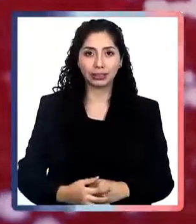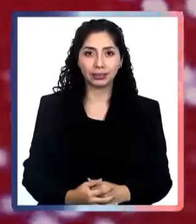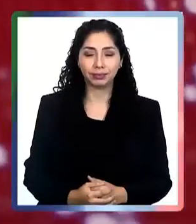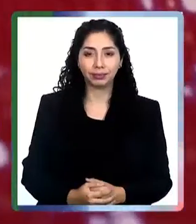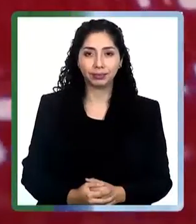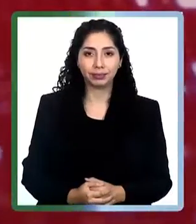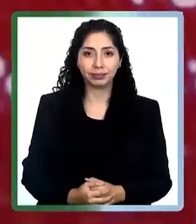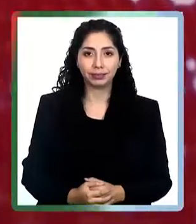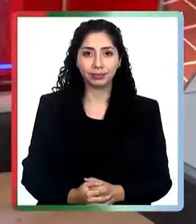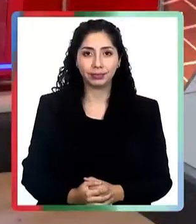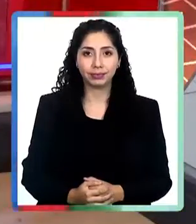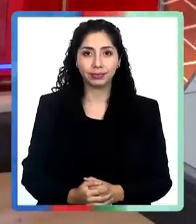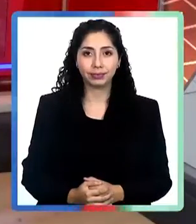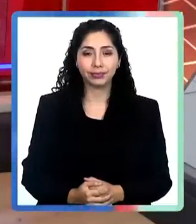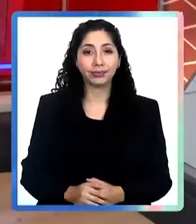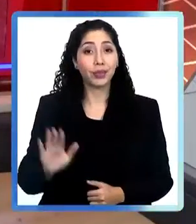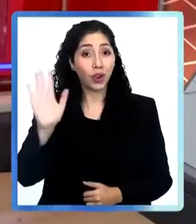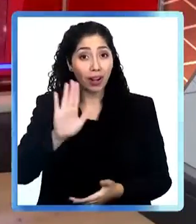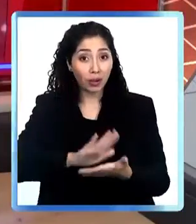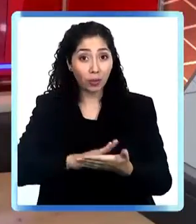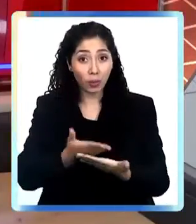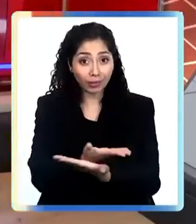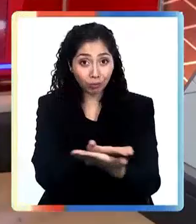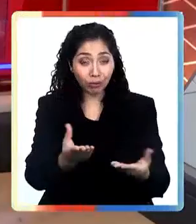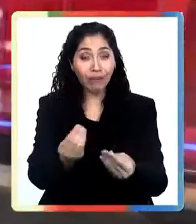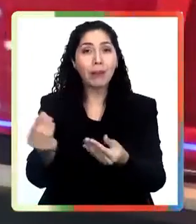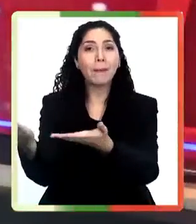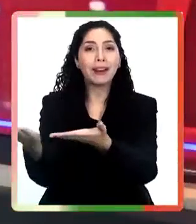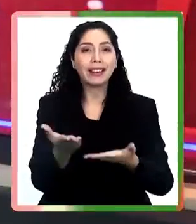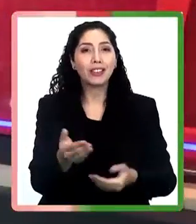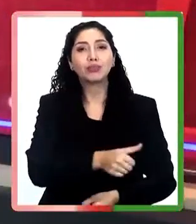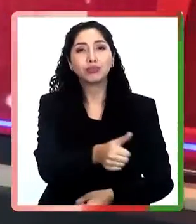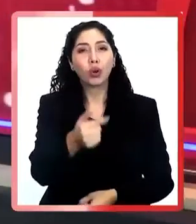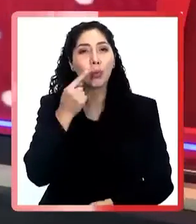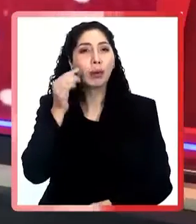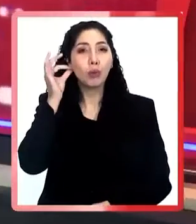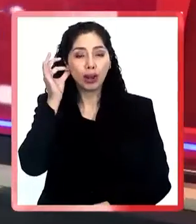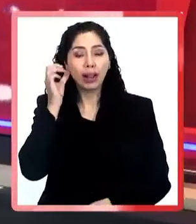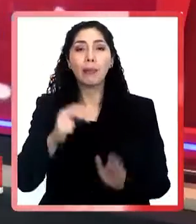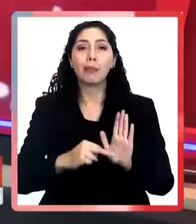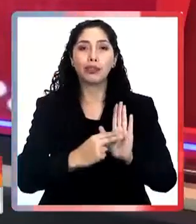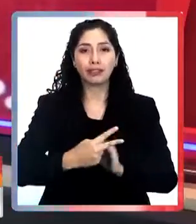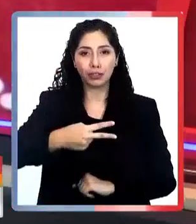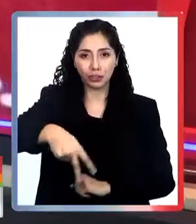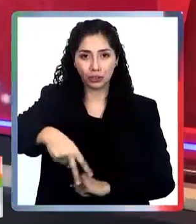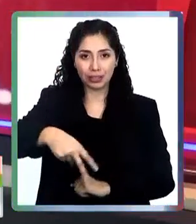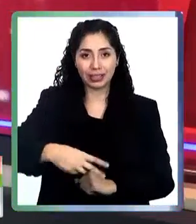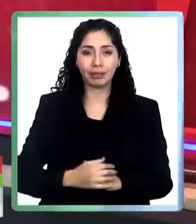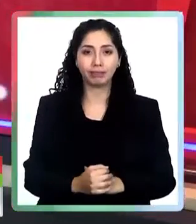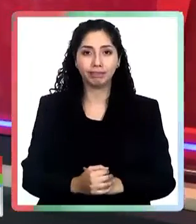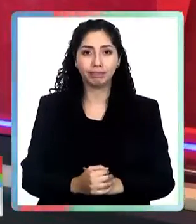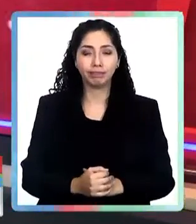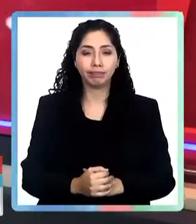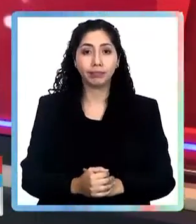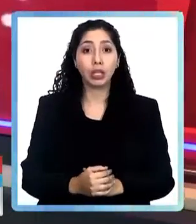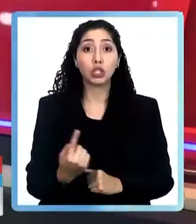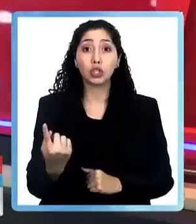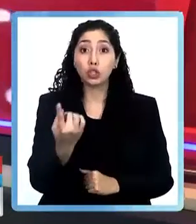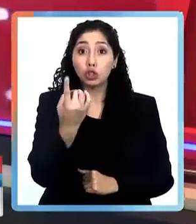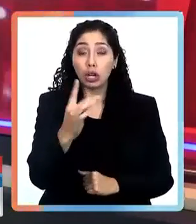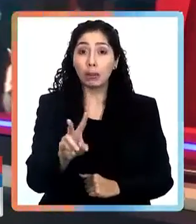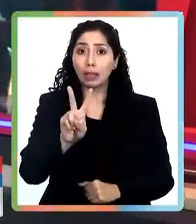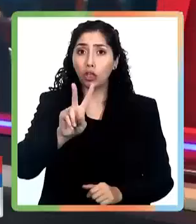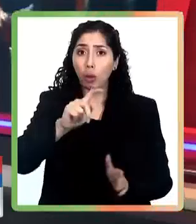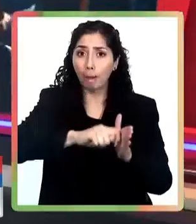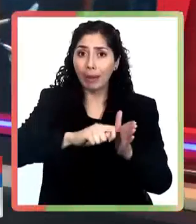noticias hola qué tal cómo están ustedes bienvenidas y bienvenidos a portavoz noticias han pasado sólo dos